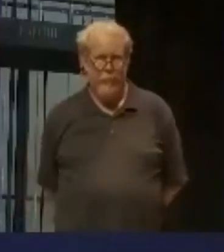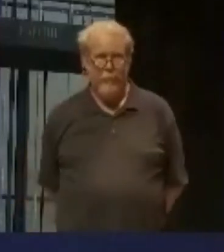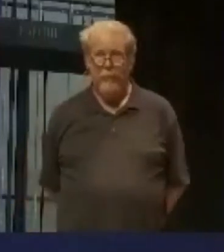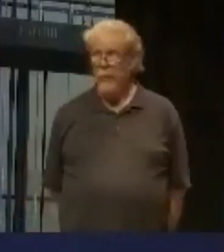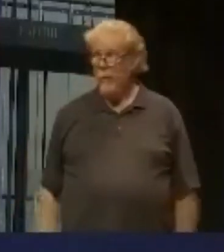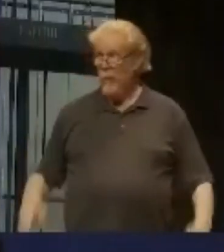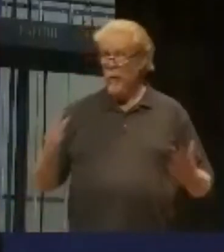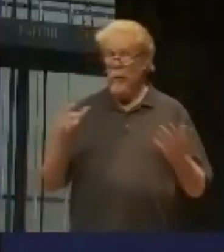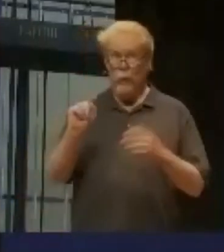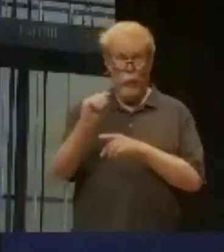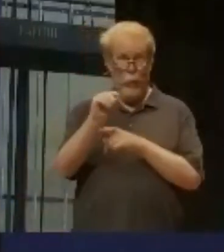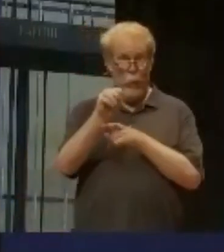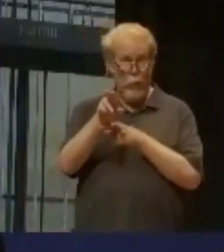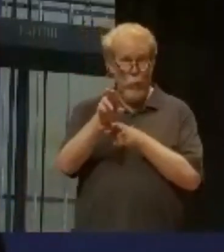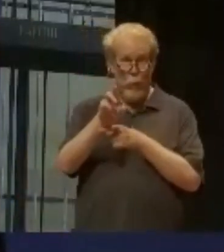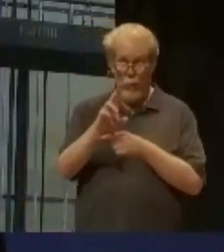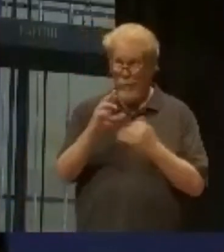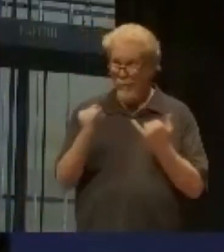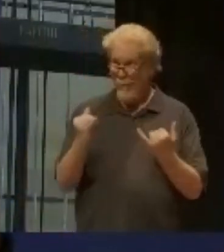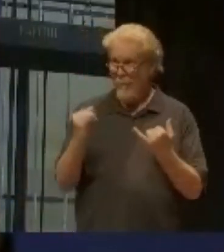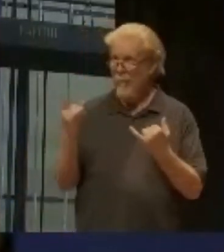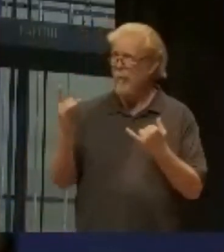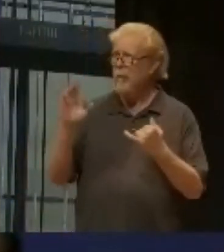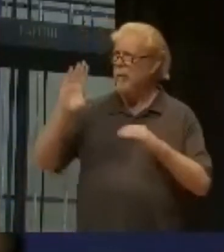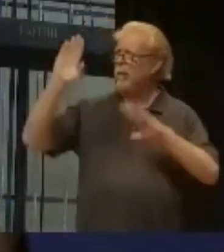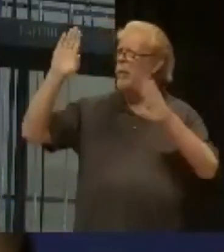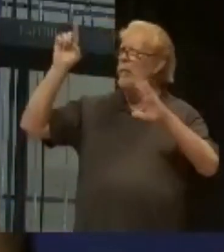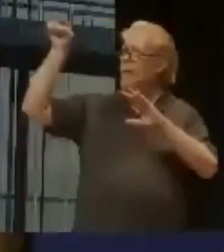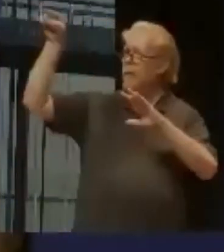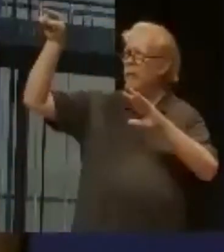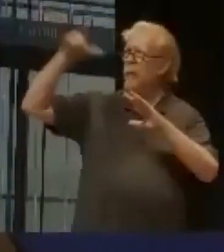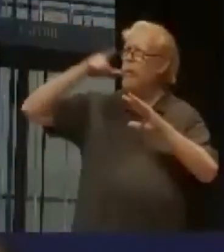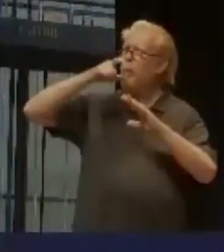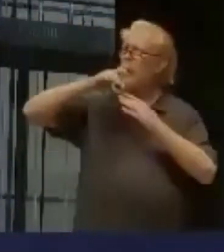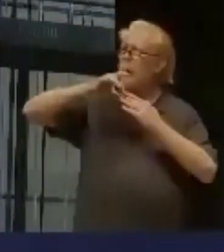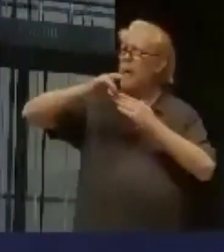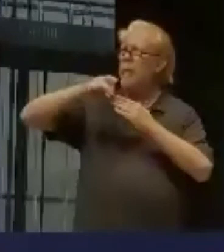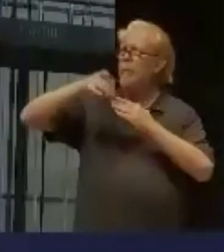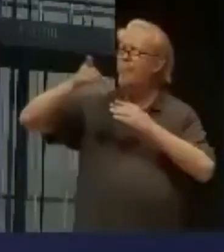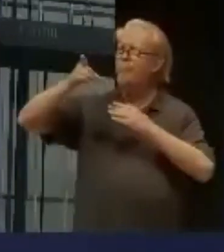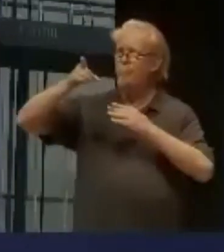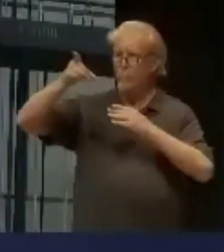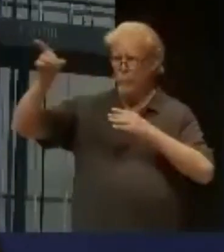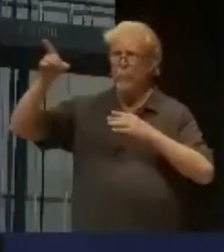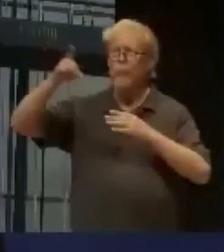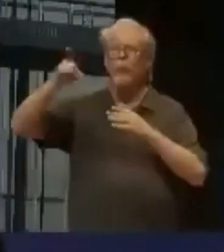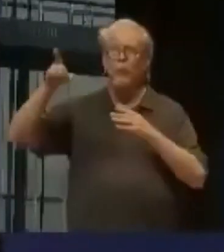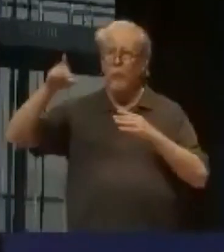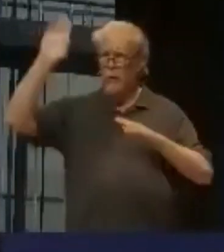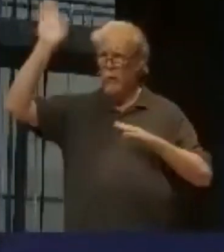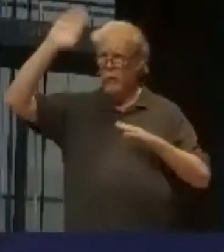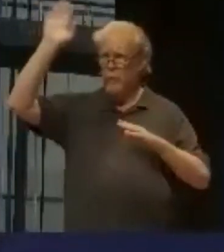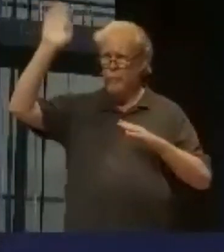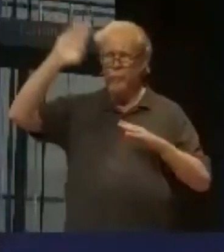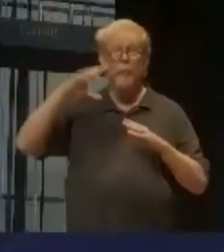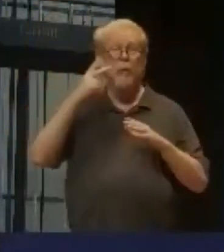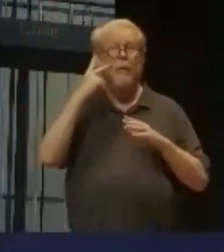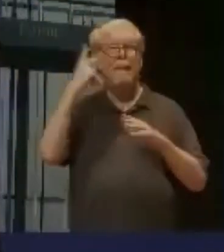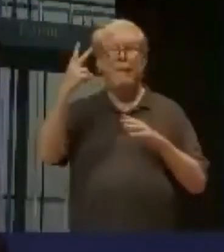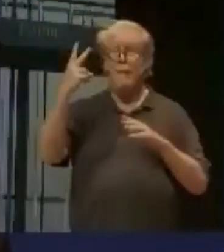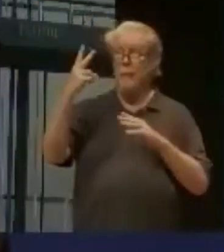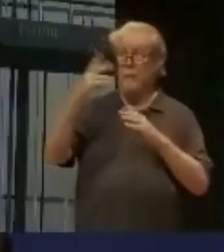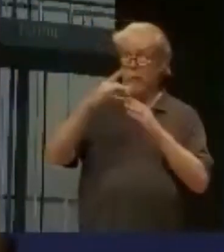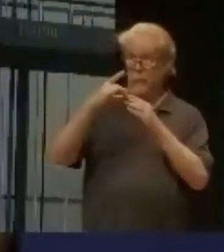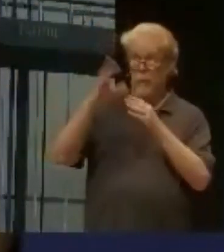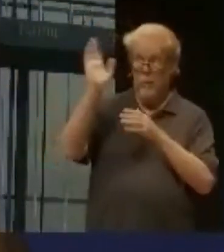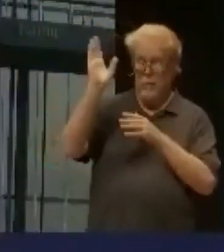Y para los que quieren hacer el tour, administradores, levanten su mano, por favor. Y padres de familia, bueno, cuando